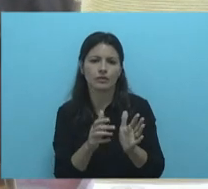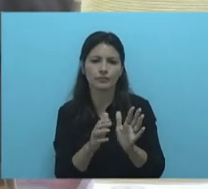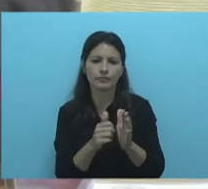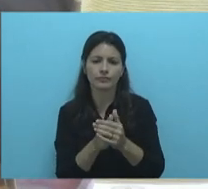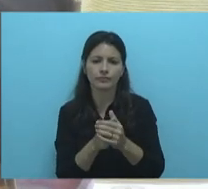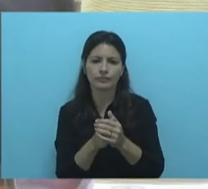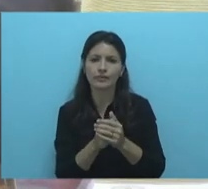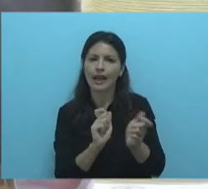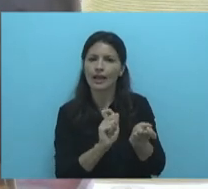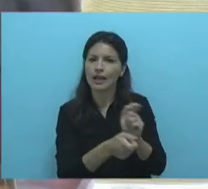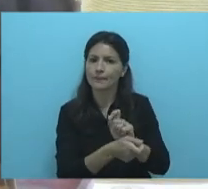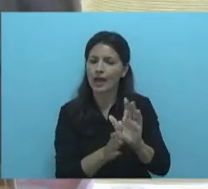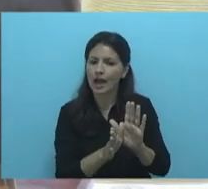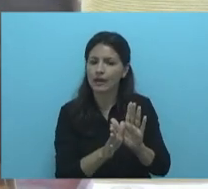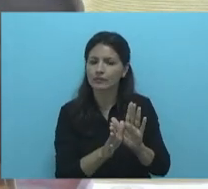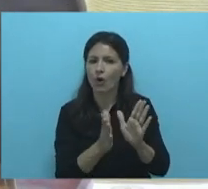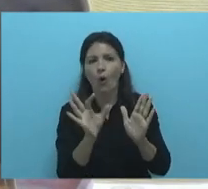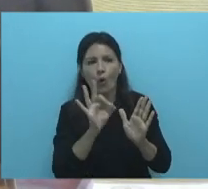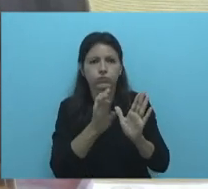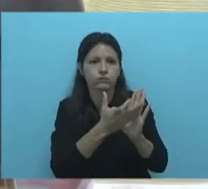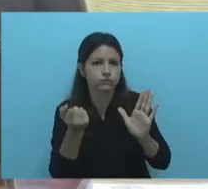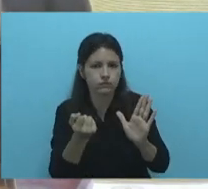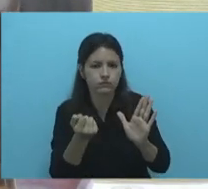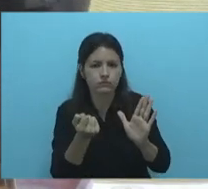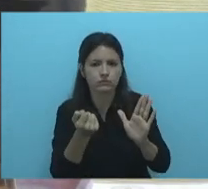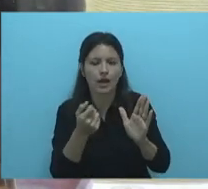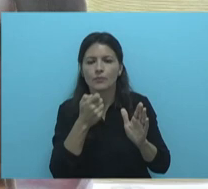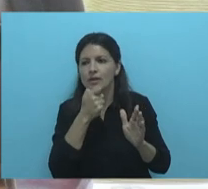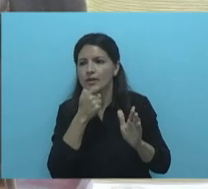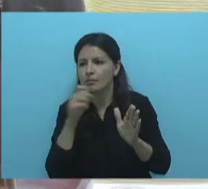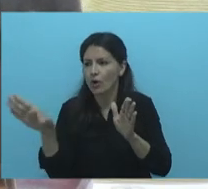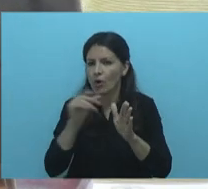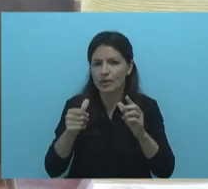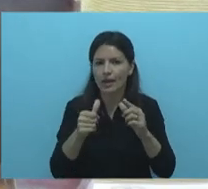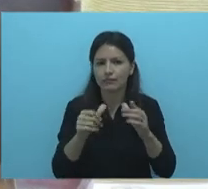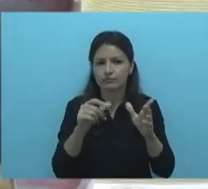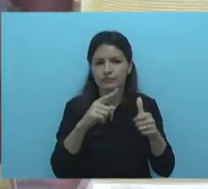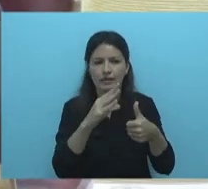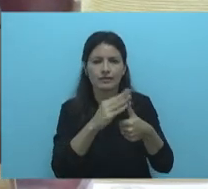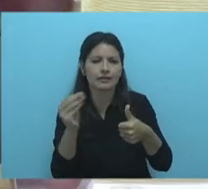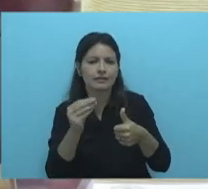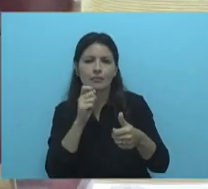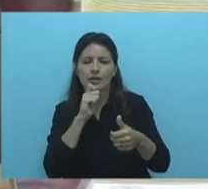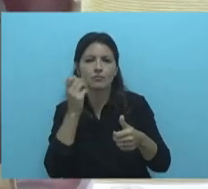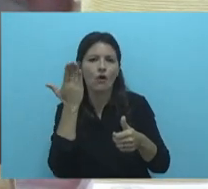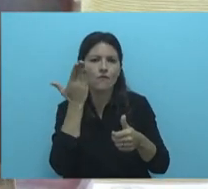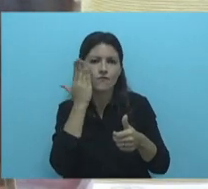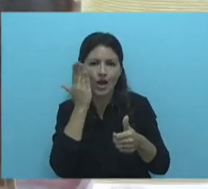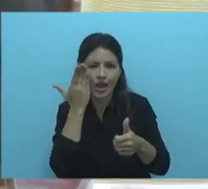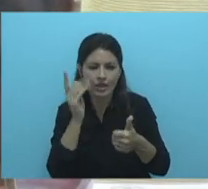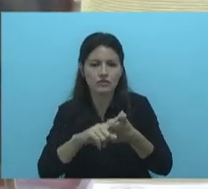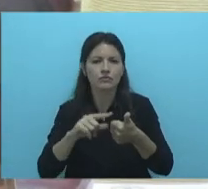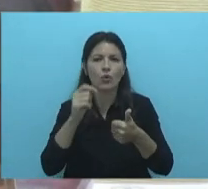la sustitución o supresión de identidad en el ámbito de las redes sociales,